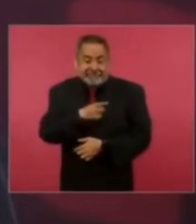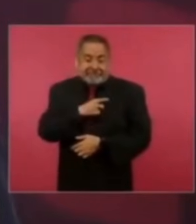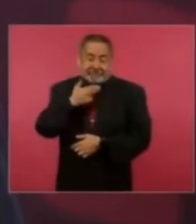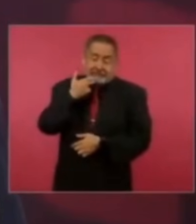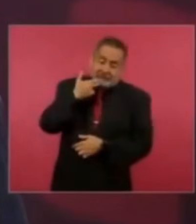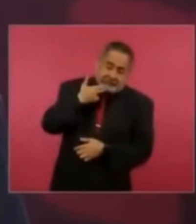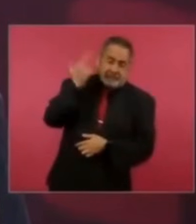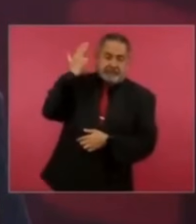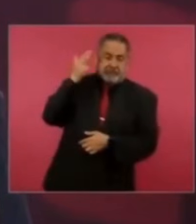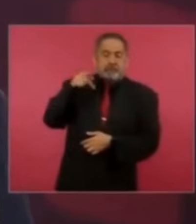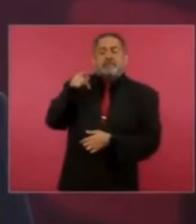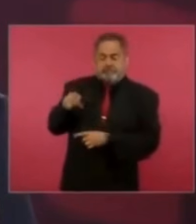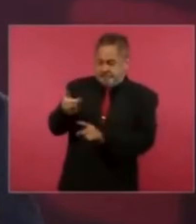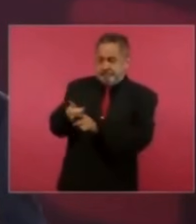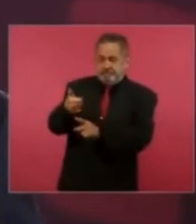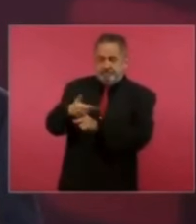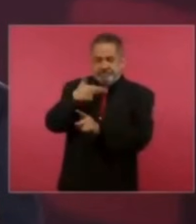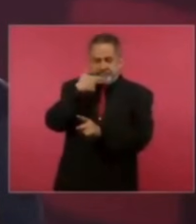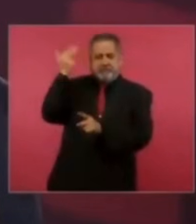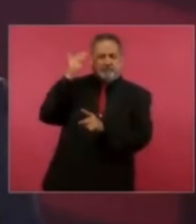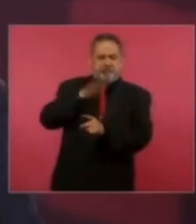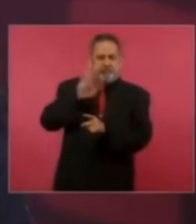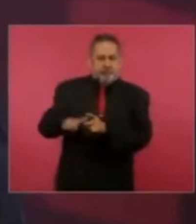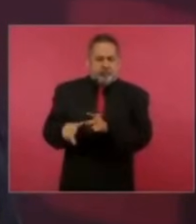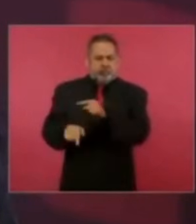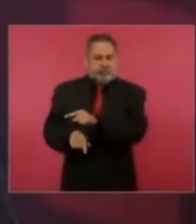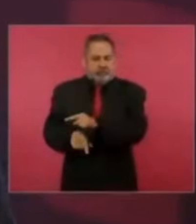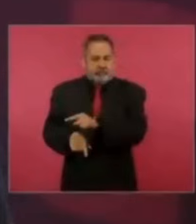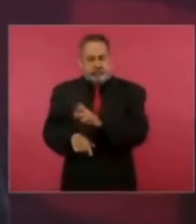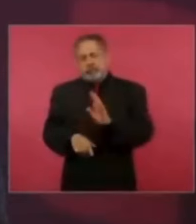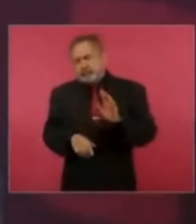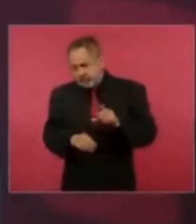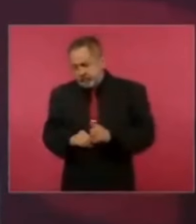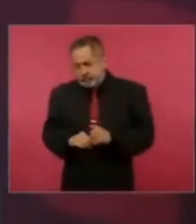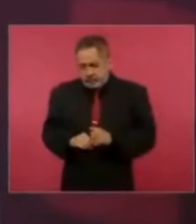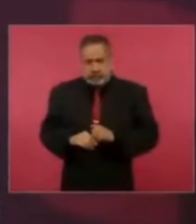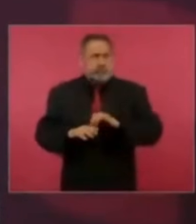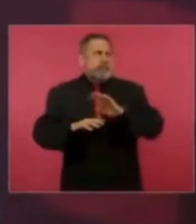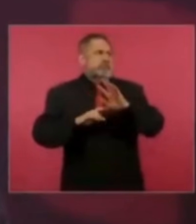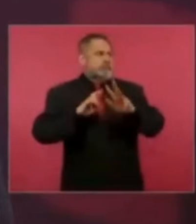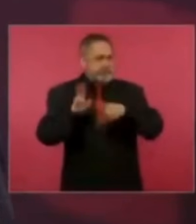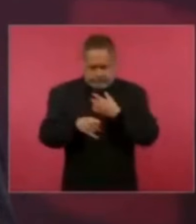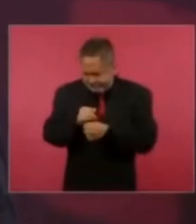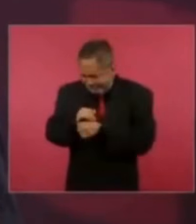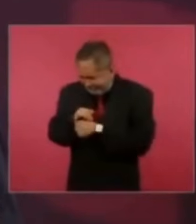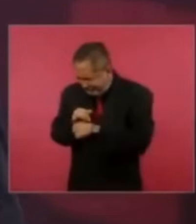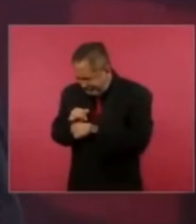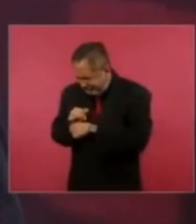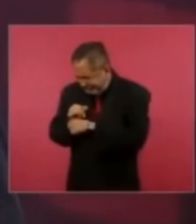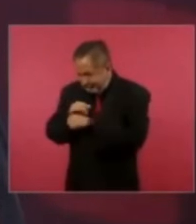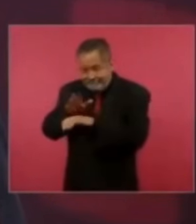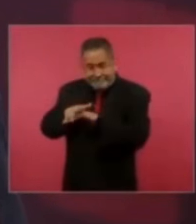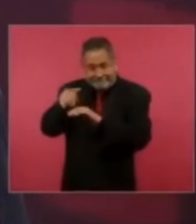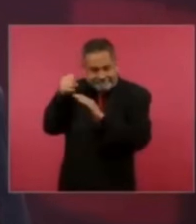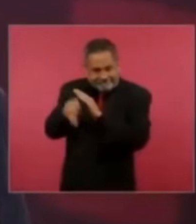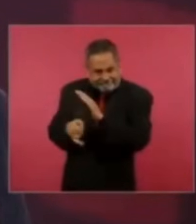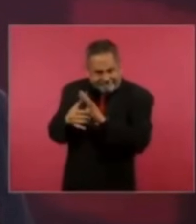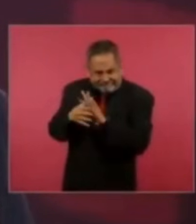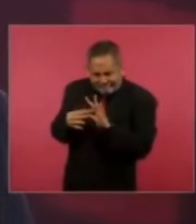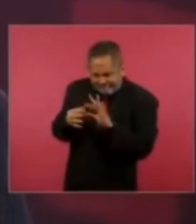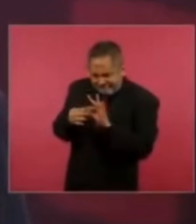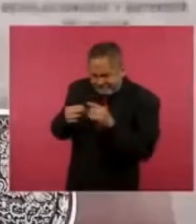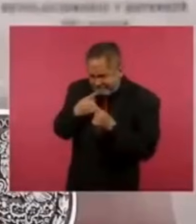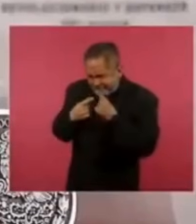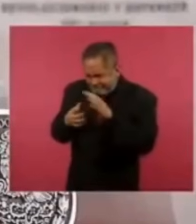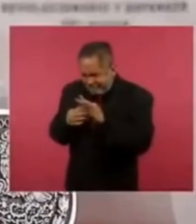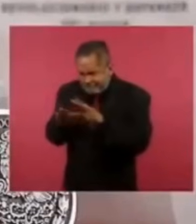cuántas calumnias ha habido hacia su persona. Y por eso insistimos a Ciro Gómez Leiva, a él y los